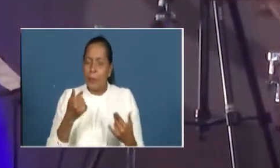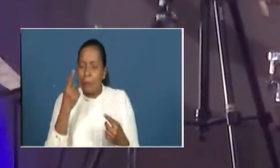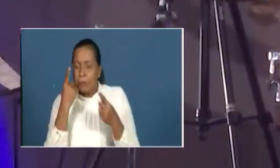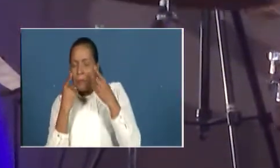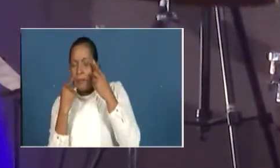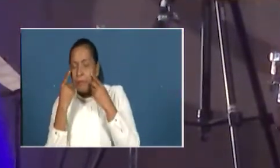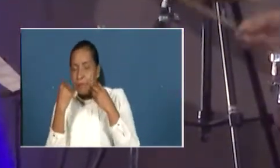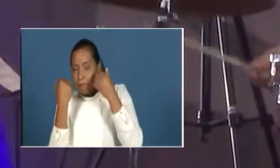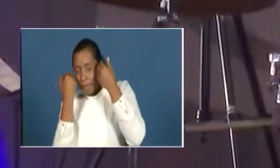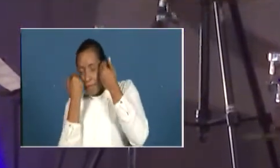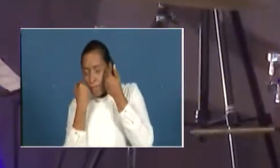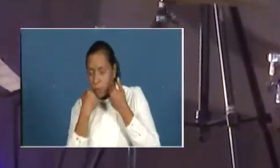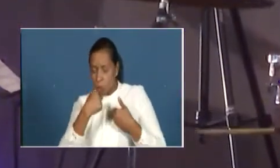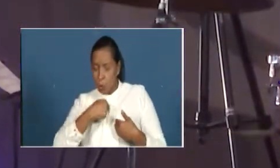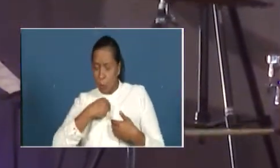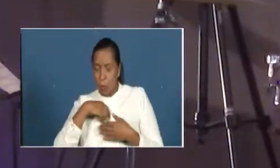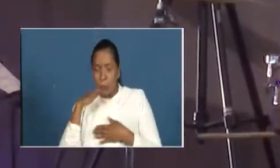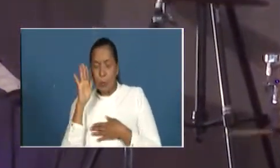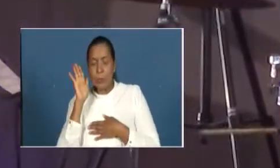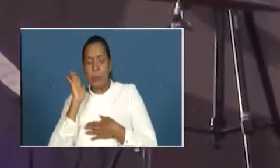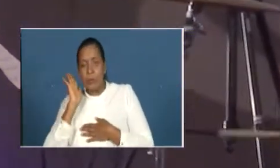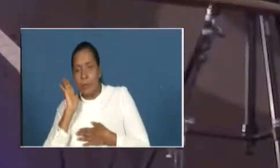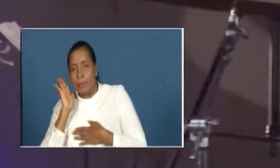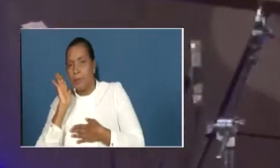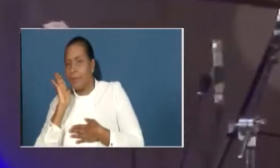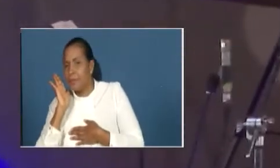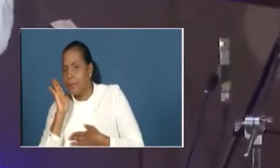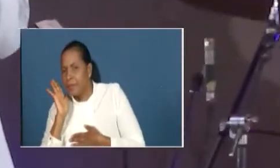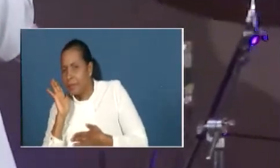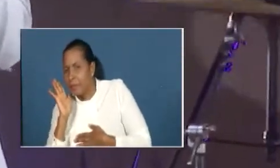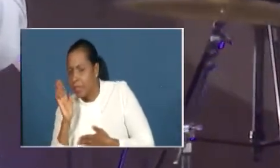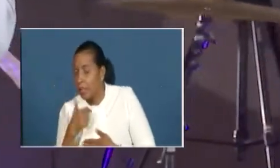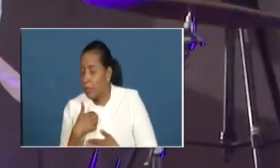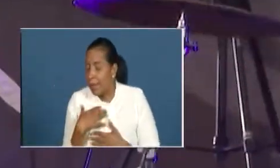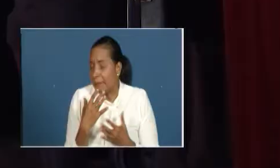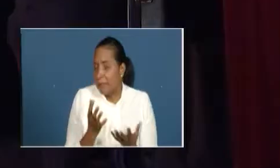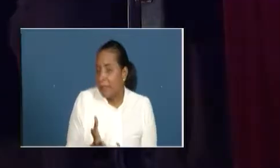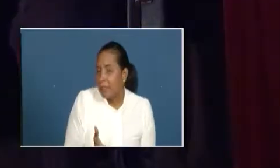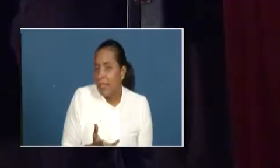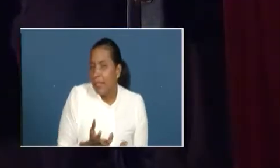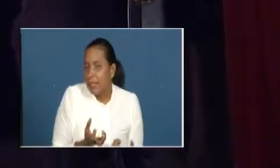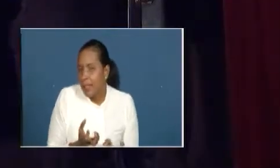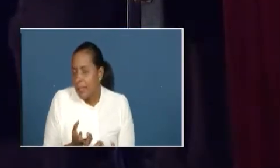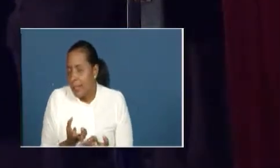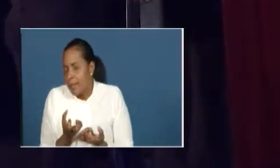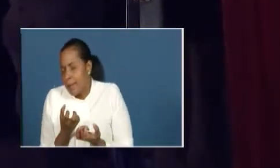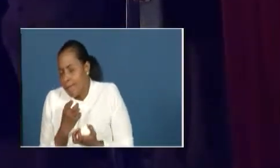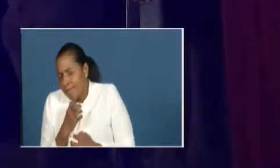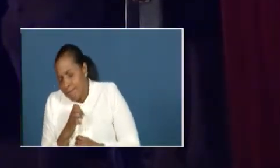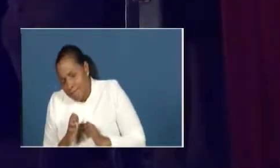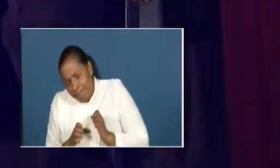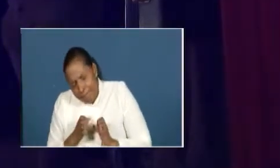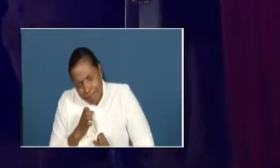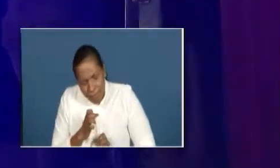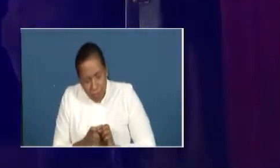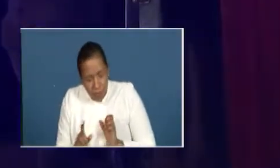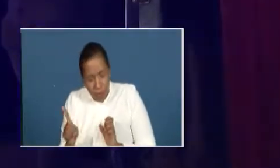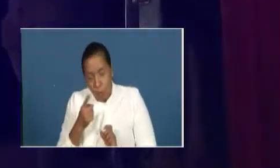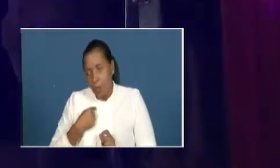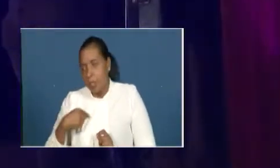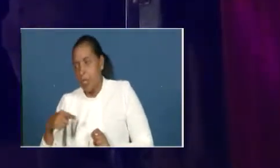te prometí que aunque quisiera no iría atrás de